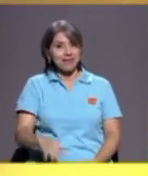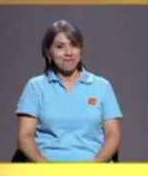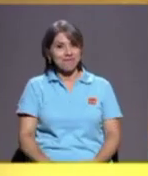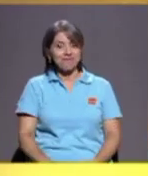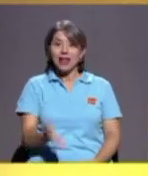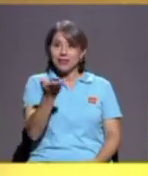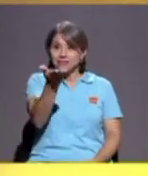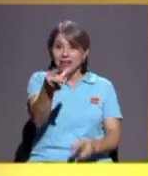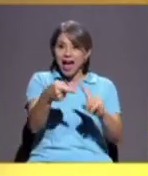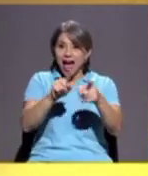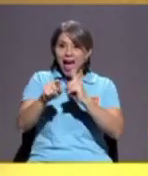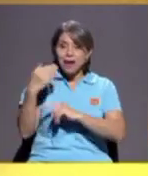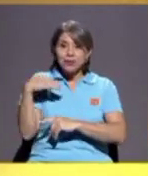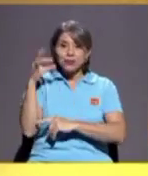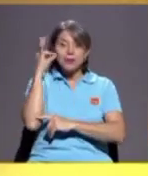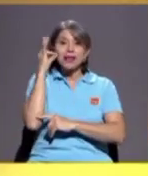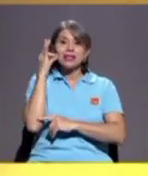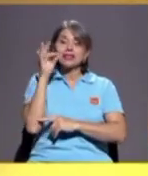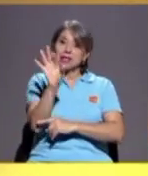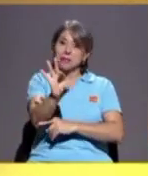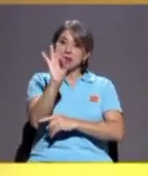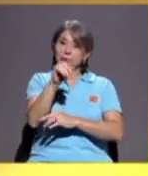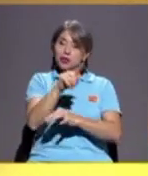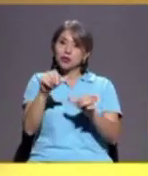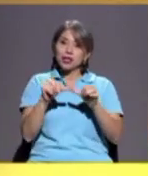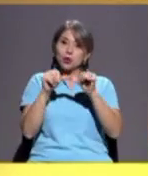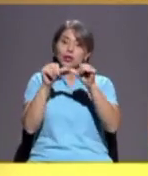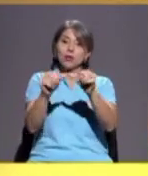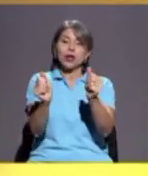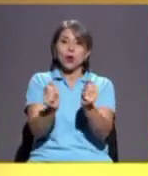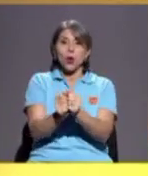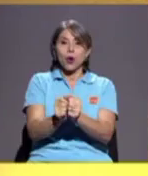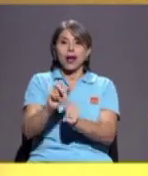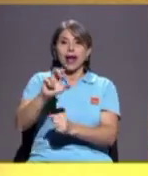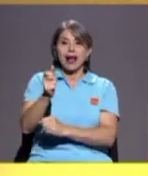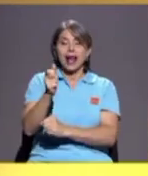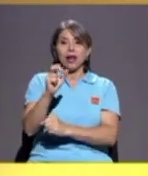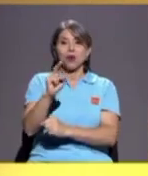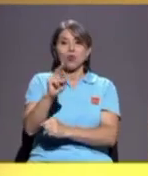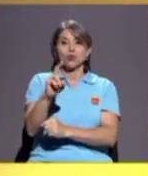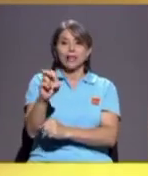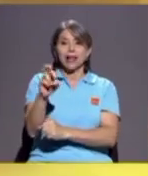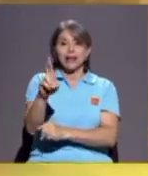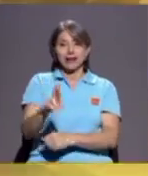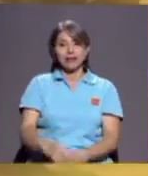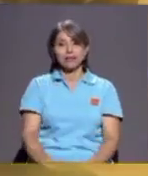las amigas y amigos los invitamos a que continúen con Canal UCR.